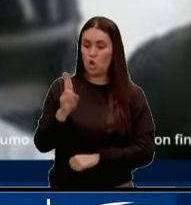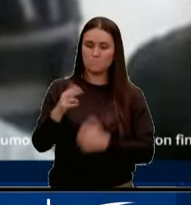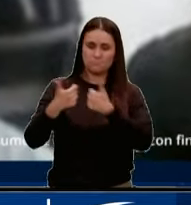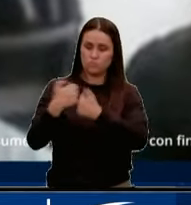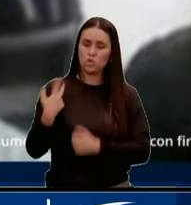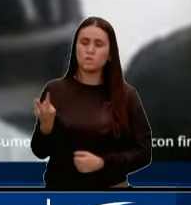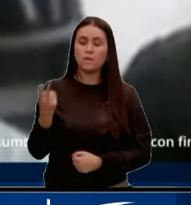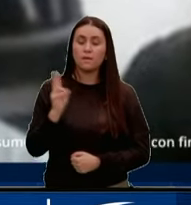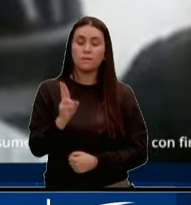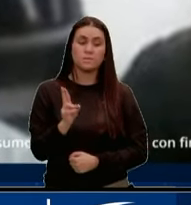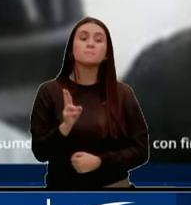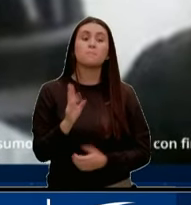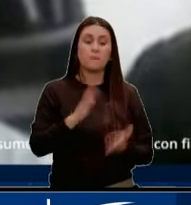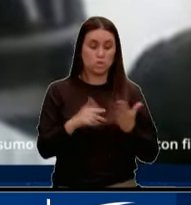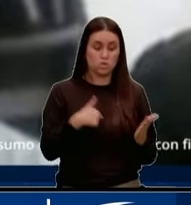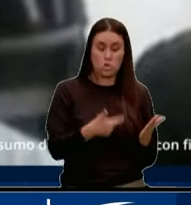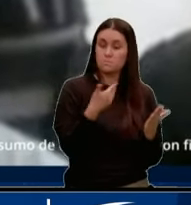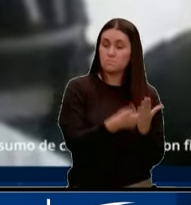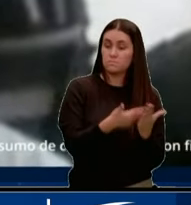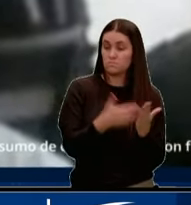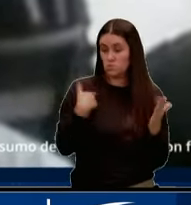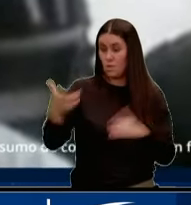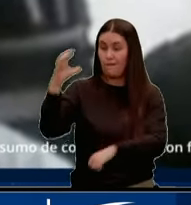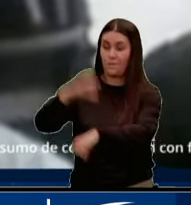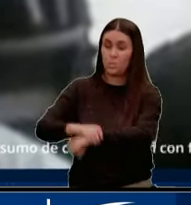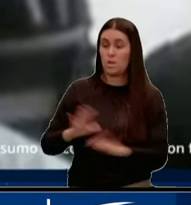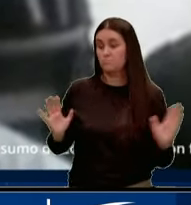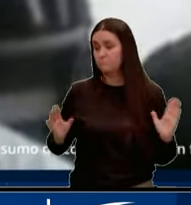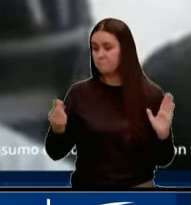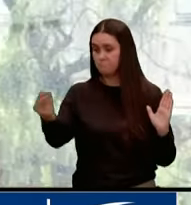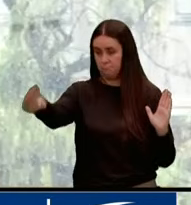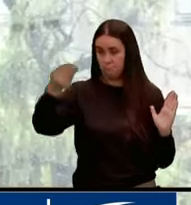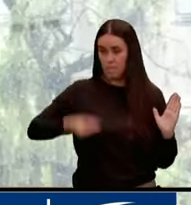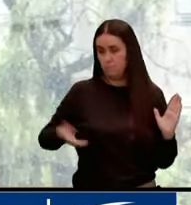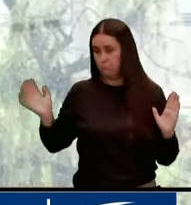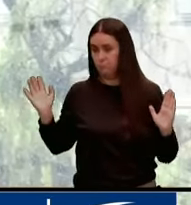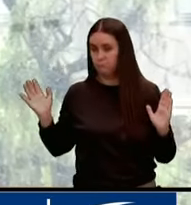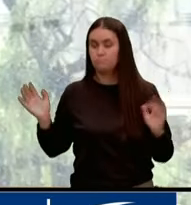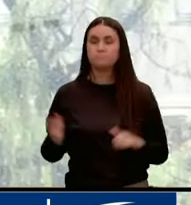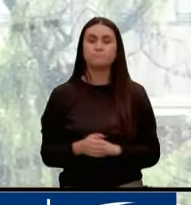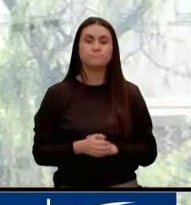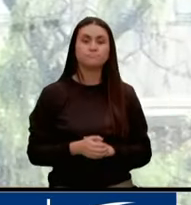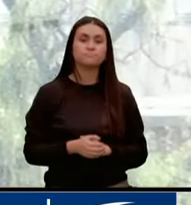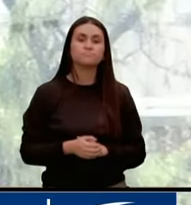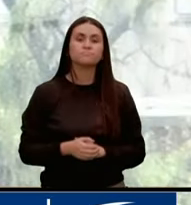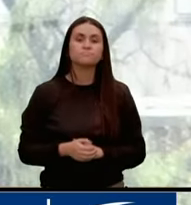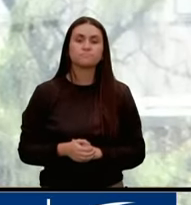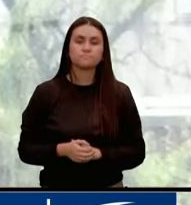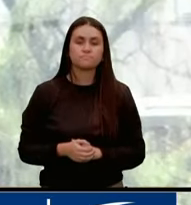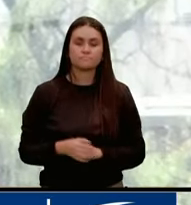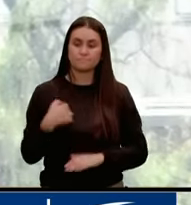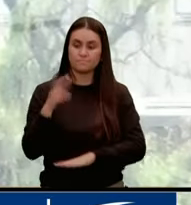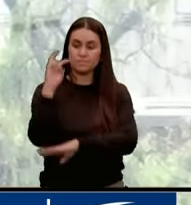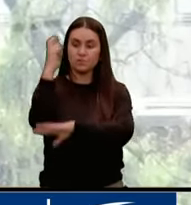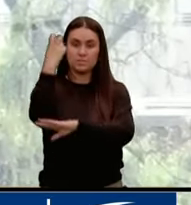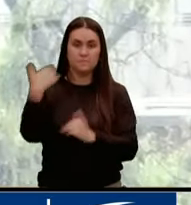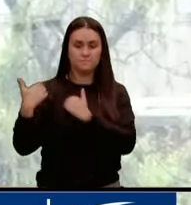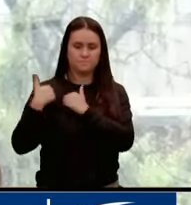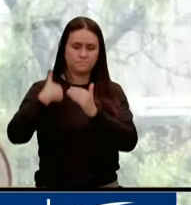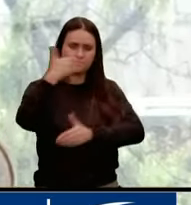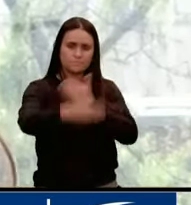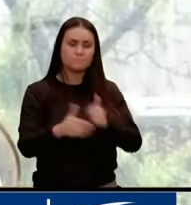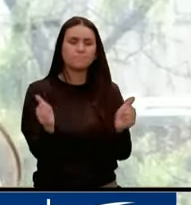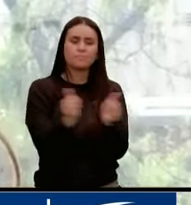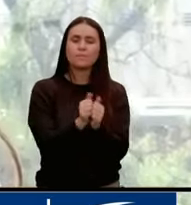de tener una falsa orden judicial en contra de ellos. Las actividades desplegadas por la fiscal en articulación con